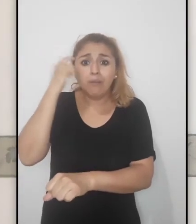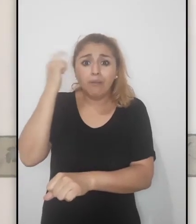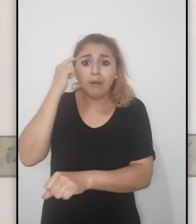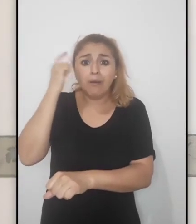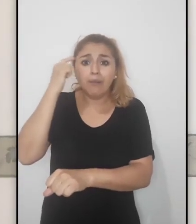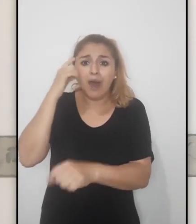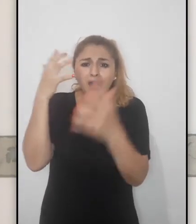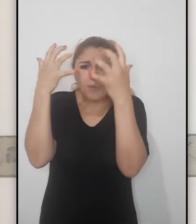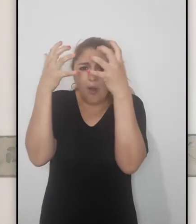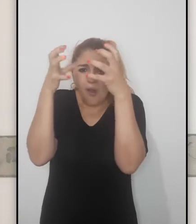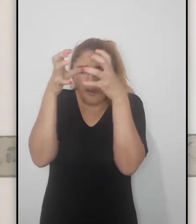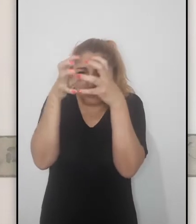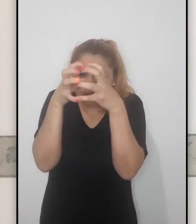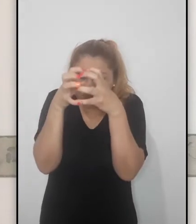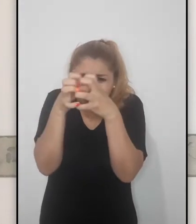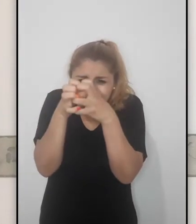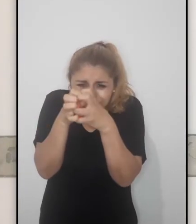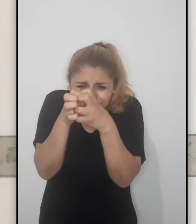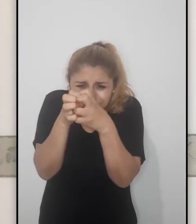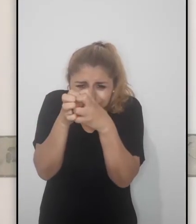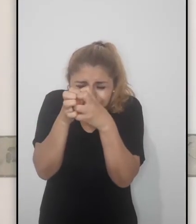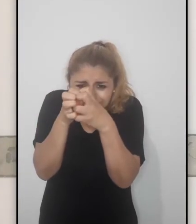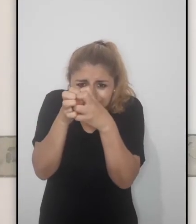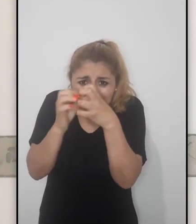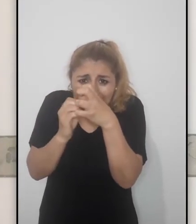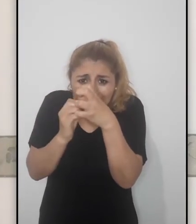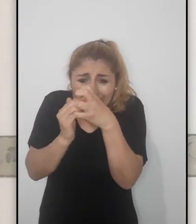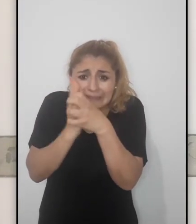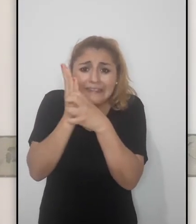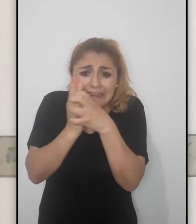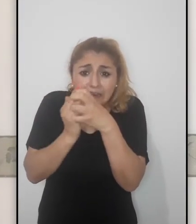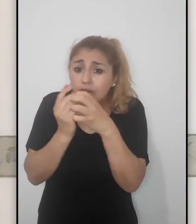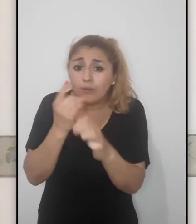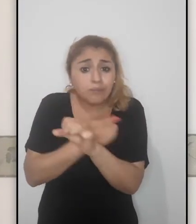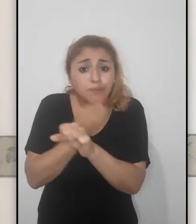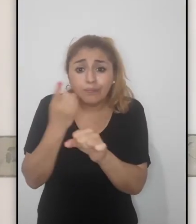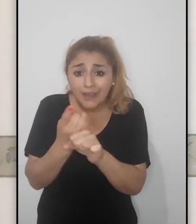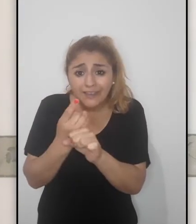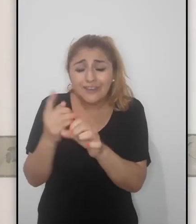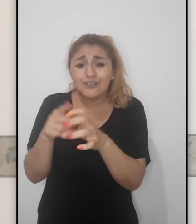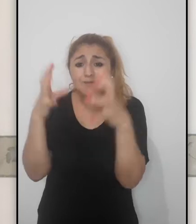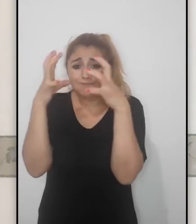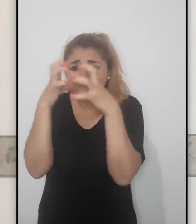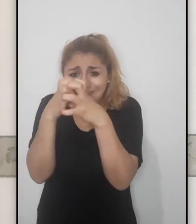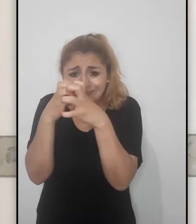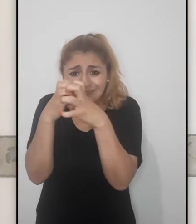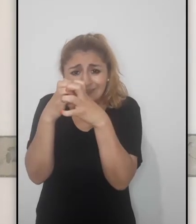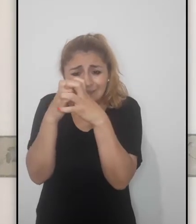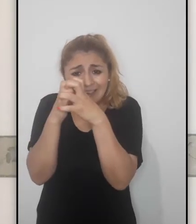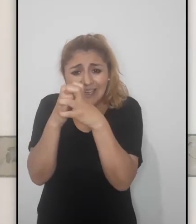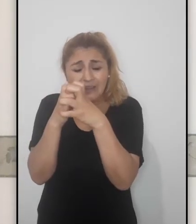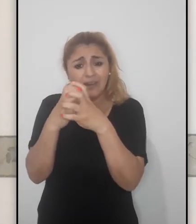de nuestras falsas creencias y de lo que creemos que está bien o mal